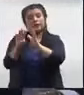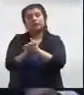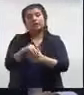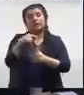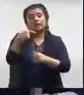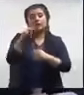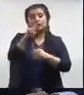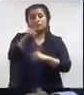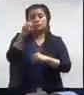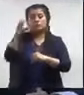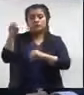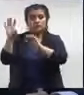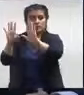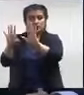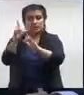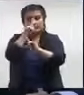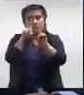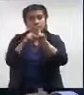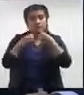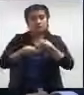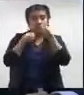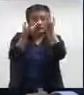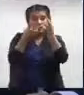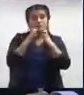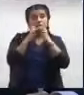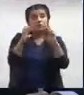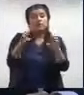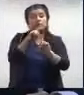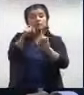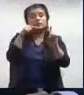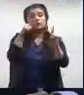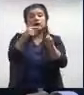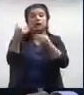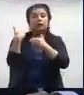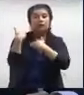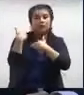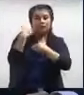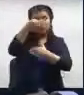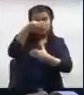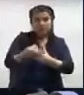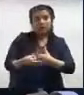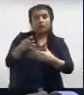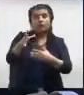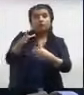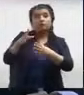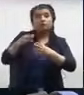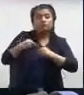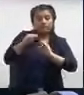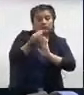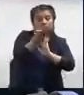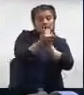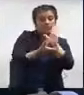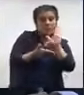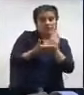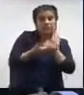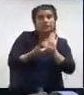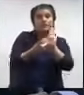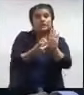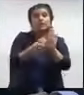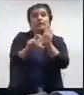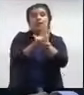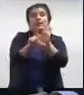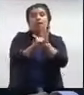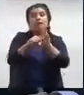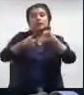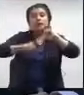239-2009. Unidad de Información Pública es la unidad encargada de cumplir con las obligaciones de transparencia que establece la Ley de